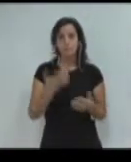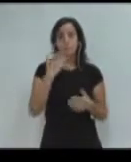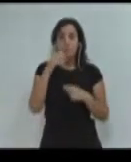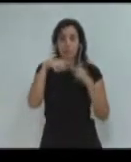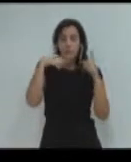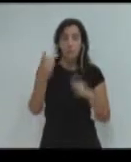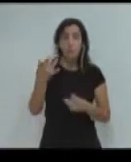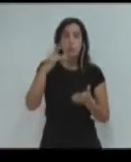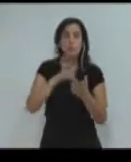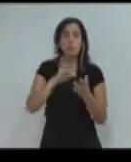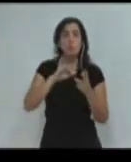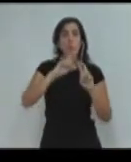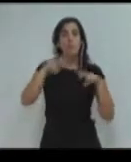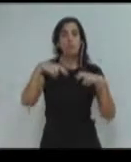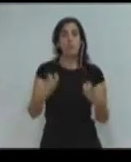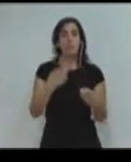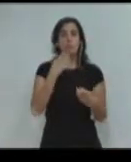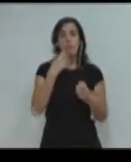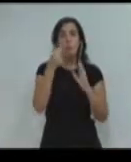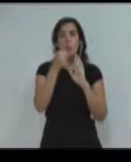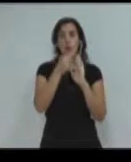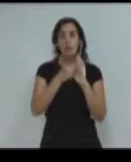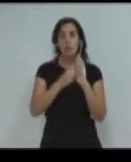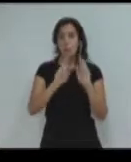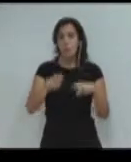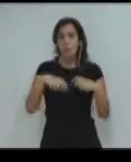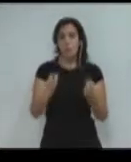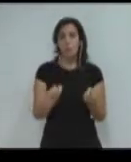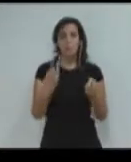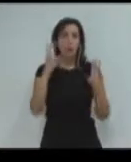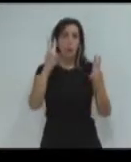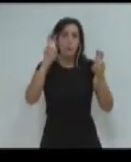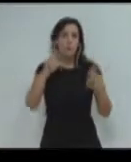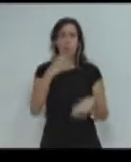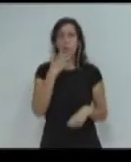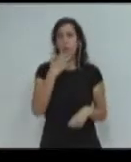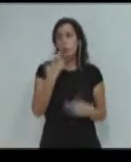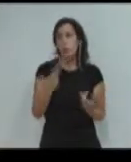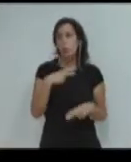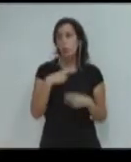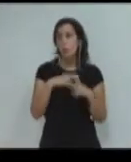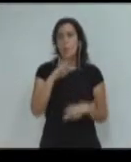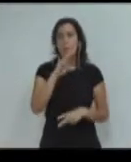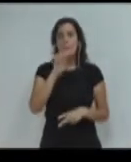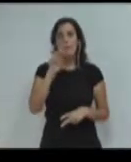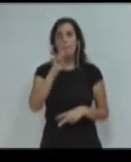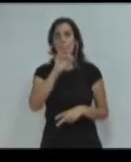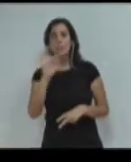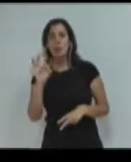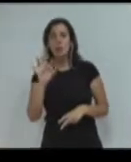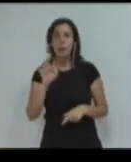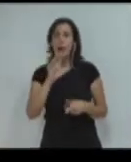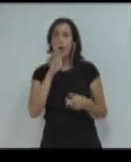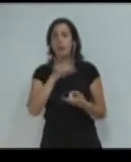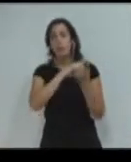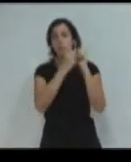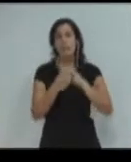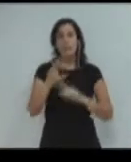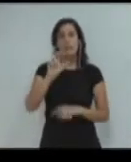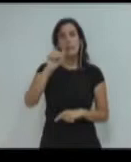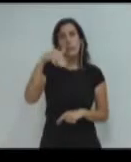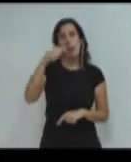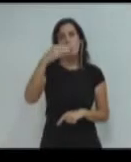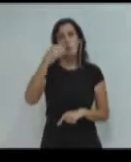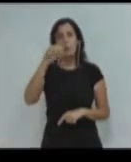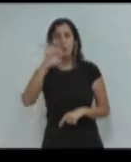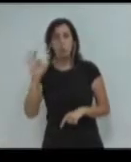una modificación de índice, en algún capítulo, en vez de llamarse Pepito, se llama Ramoncito, eso le